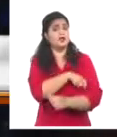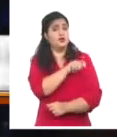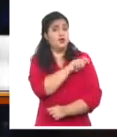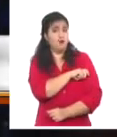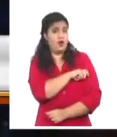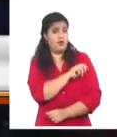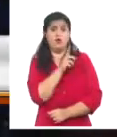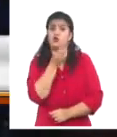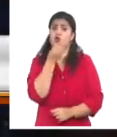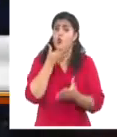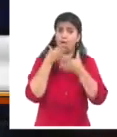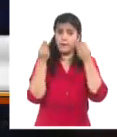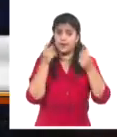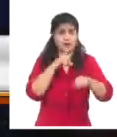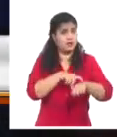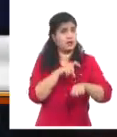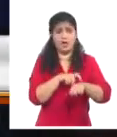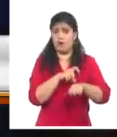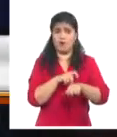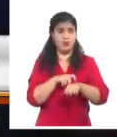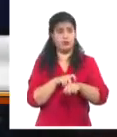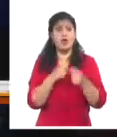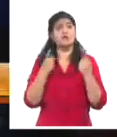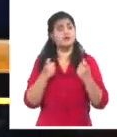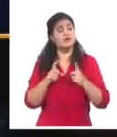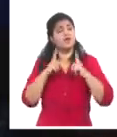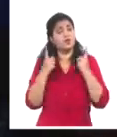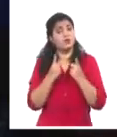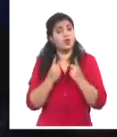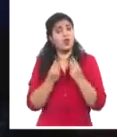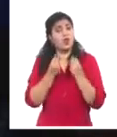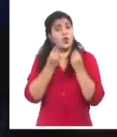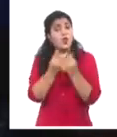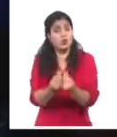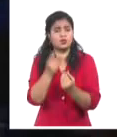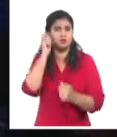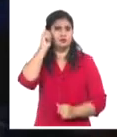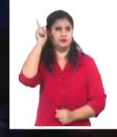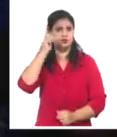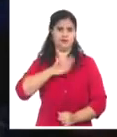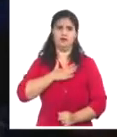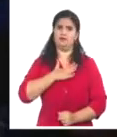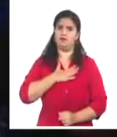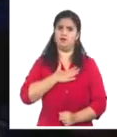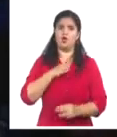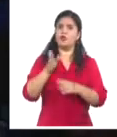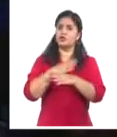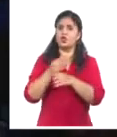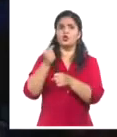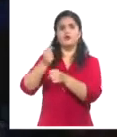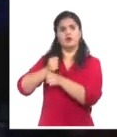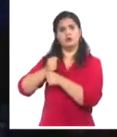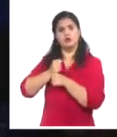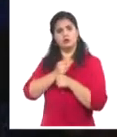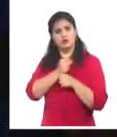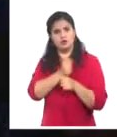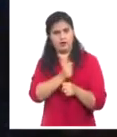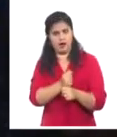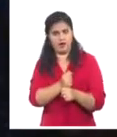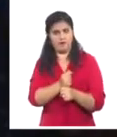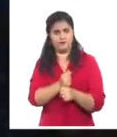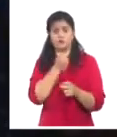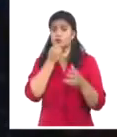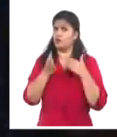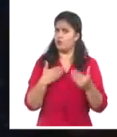a ese desarrollo económico, tiene que ver con todo lo demás, no solo en la actividad productiva de servicios, sino también en el